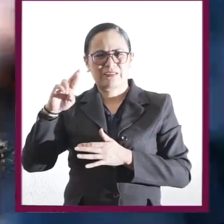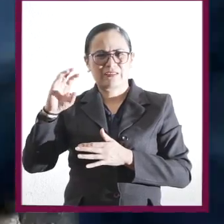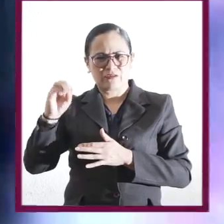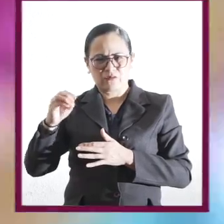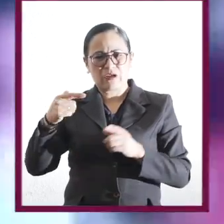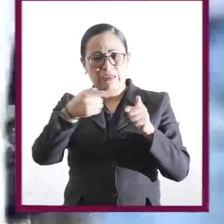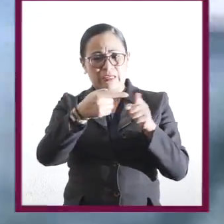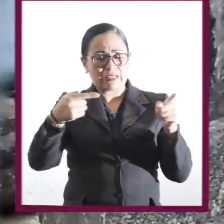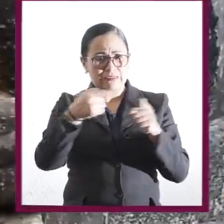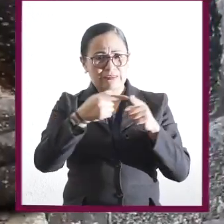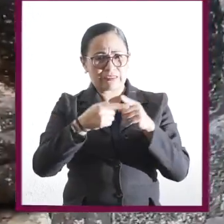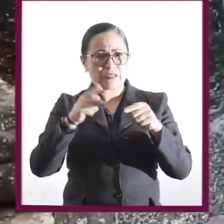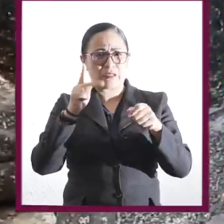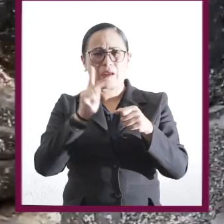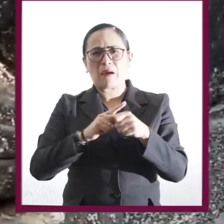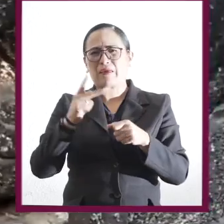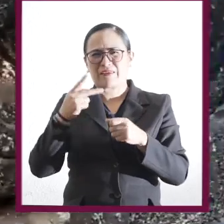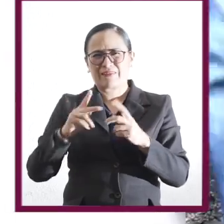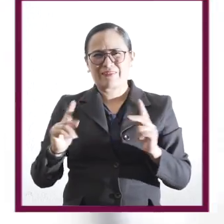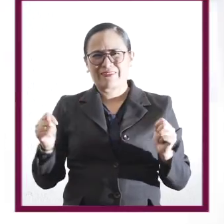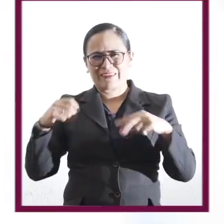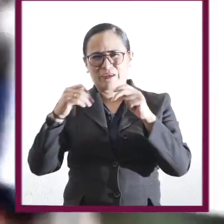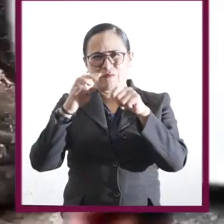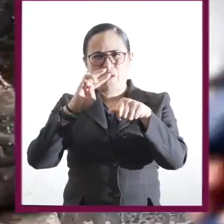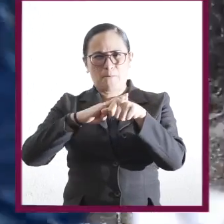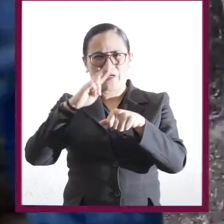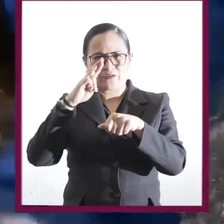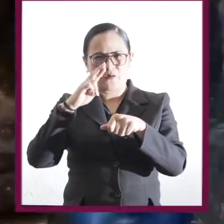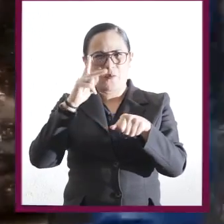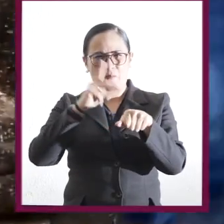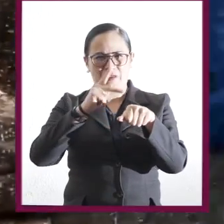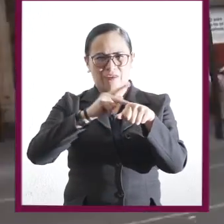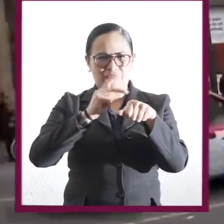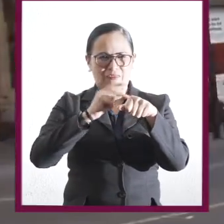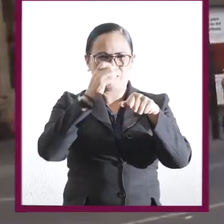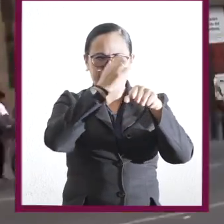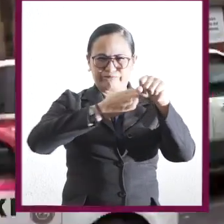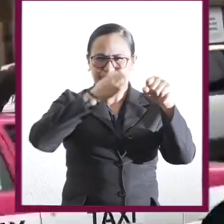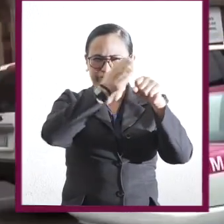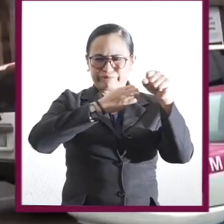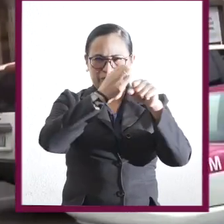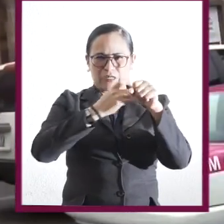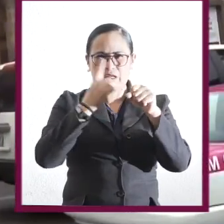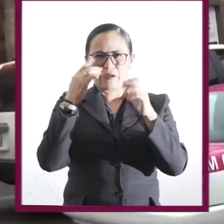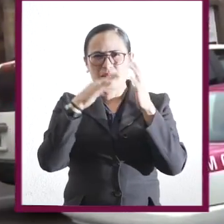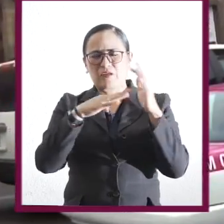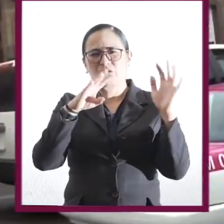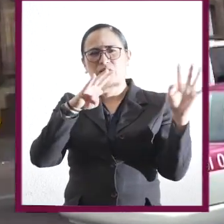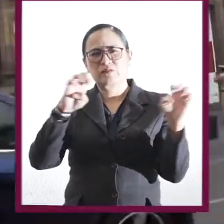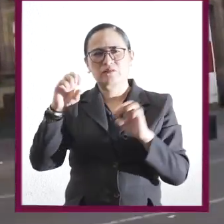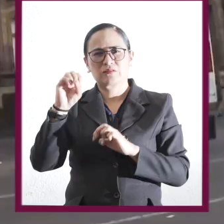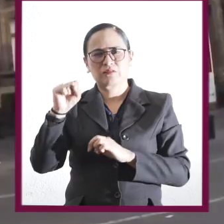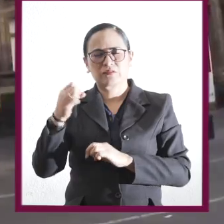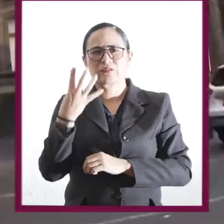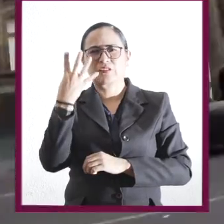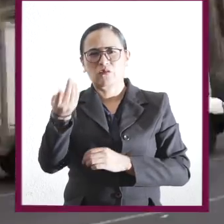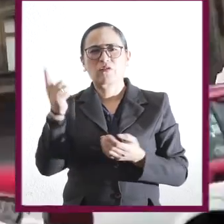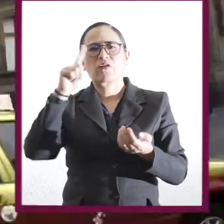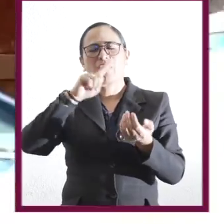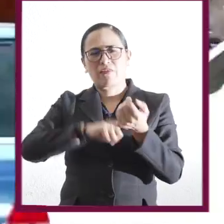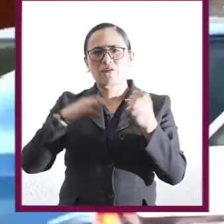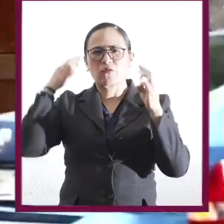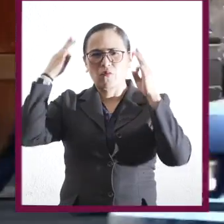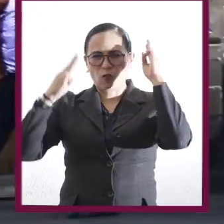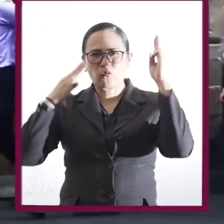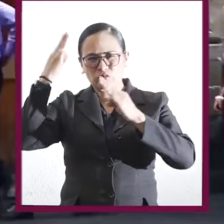en la esquina una piedra tallada del Templo Mayor. Desde 1964, este palacio alberga